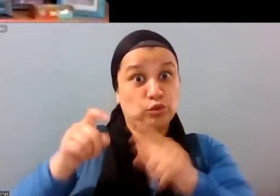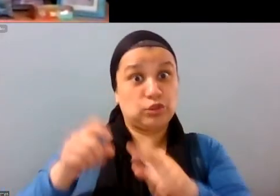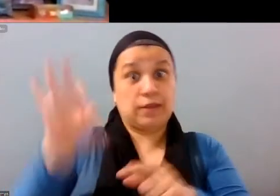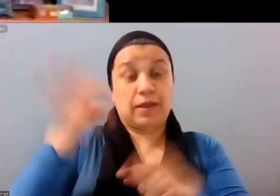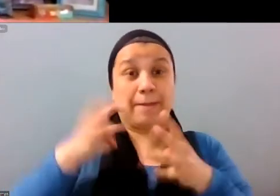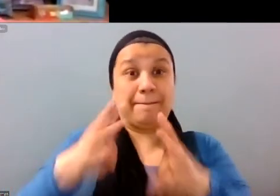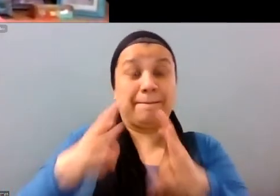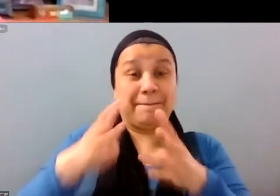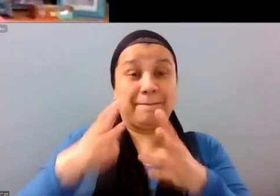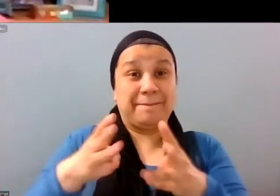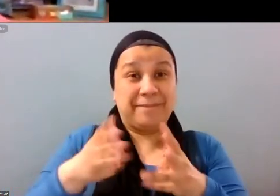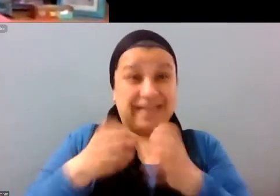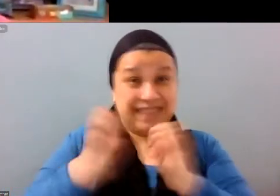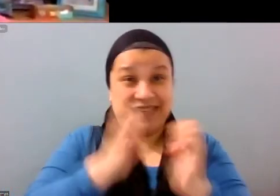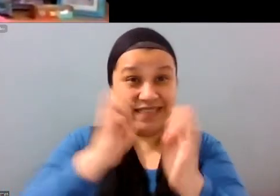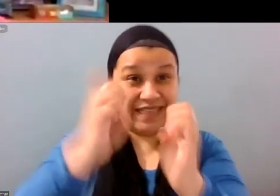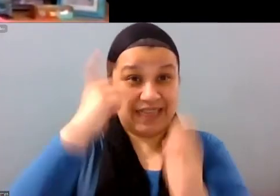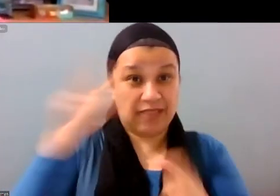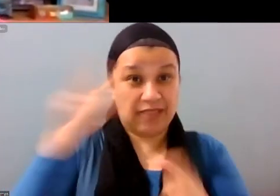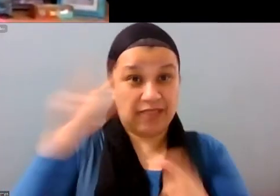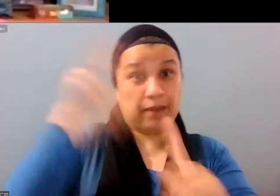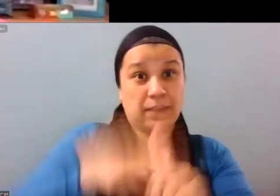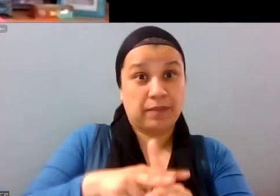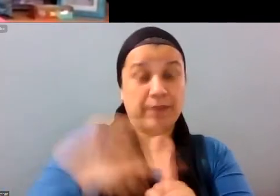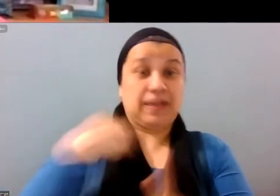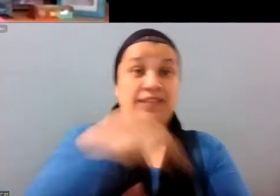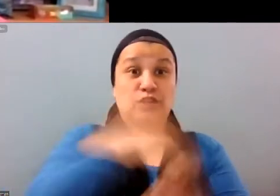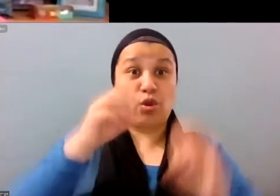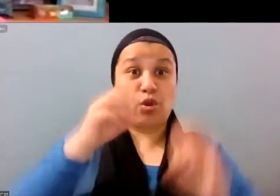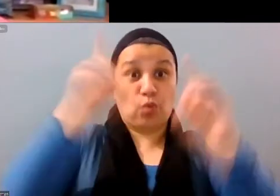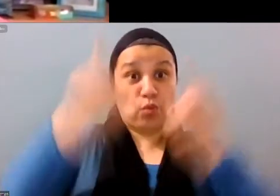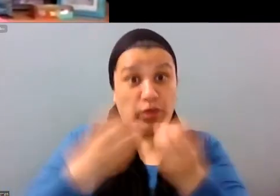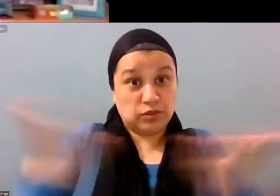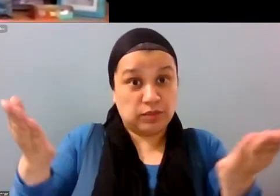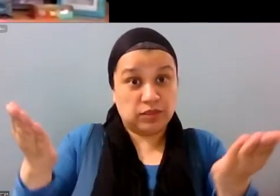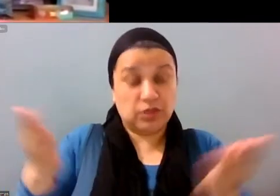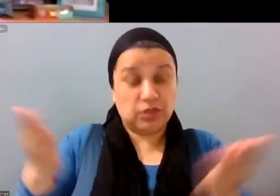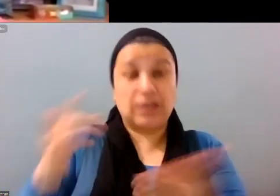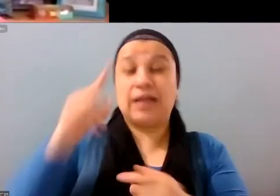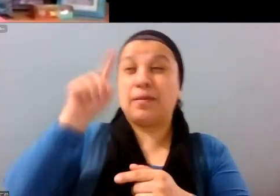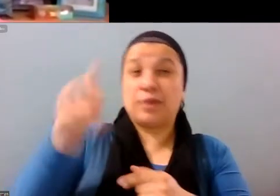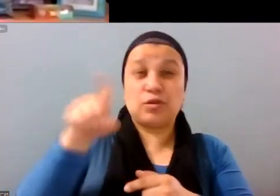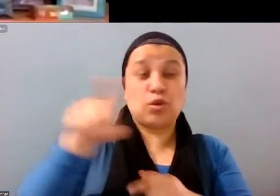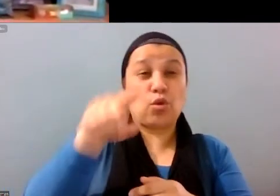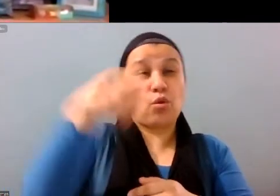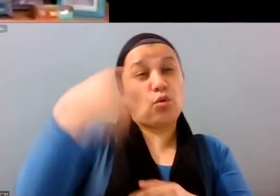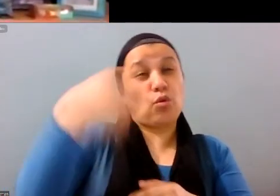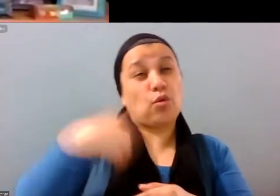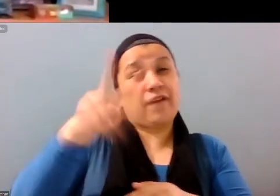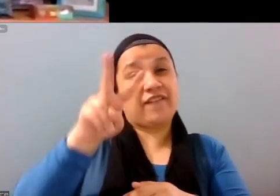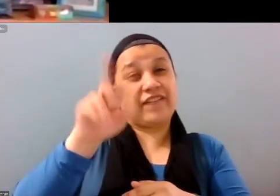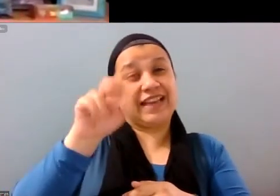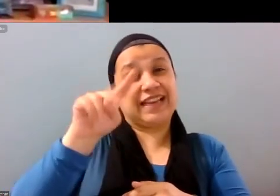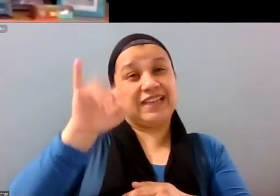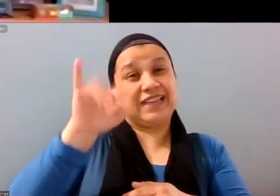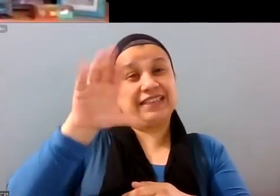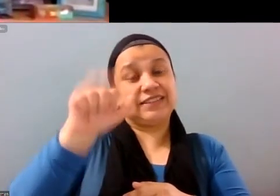implementadas por el ministerio de educación pública le consulto a don vinicio como representante del ande